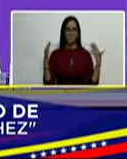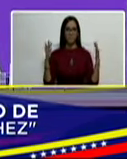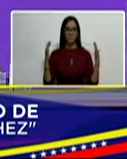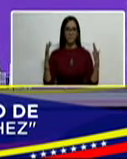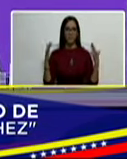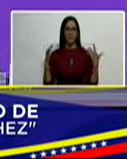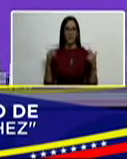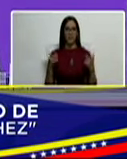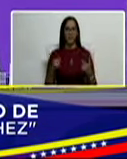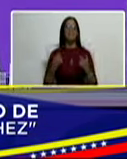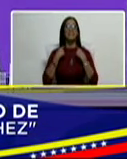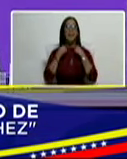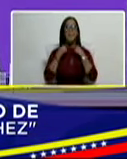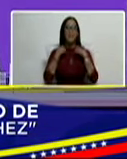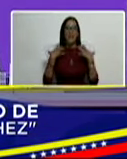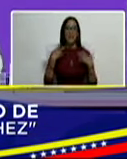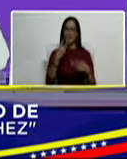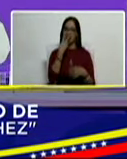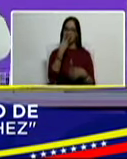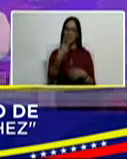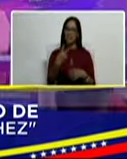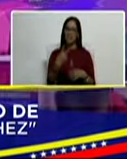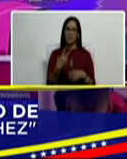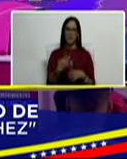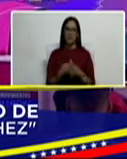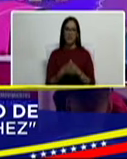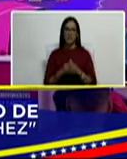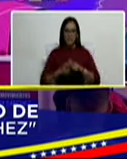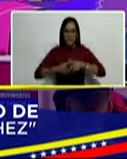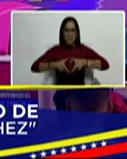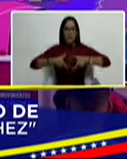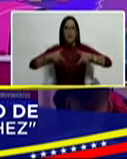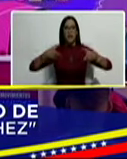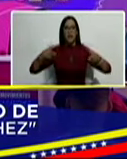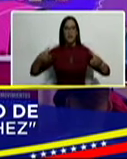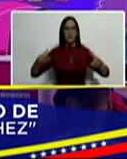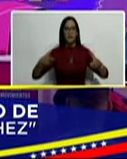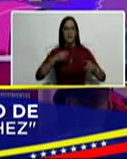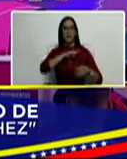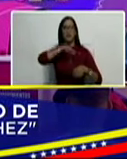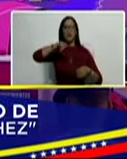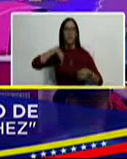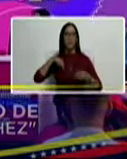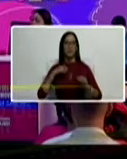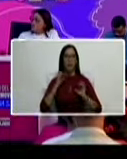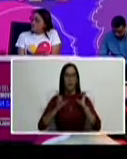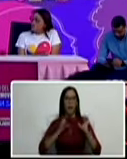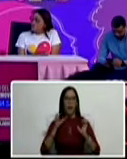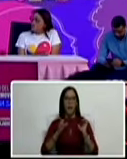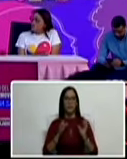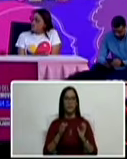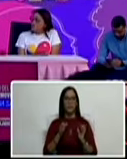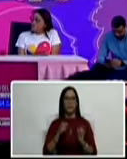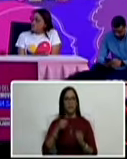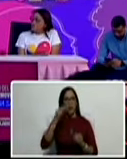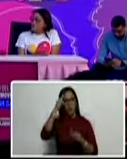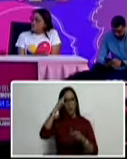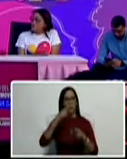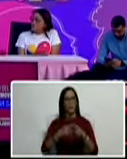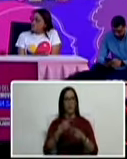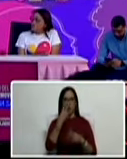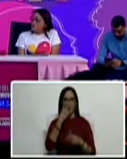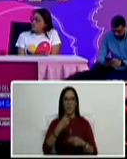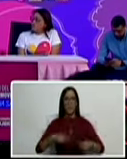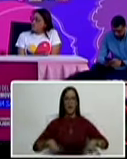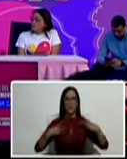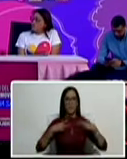Se pierde de vista y se ensancha nuestros sentimientos de admiración cuando vemos la vida